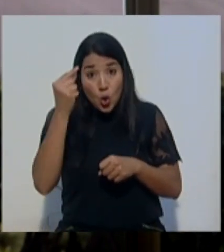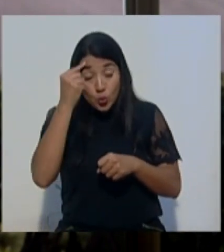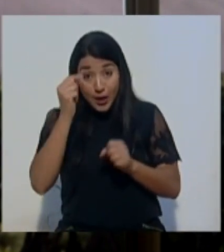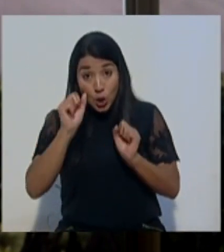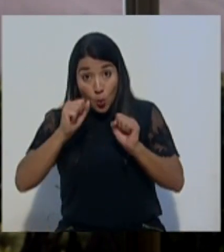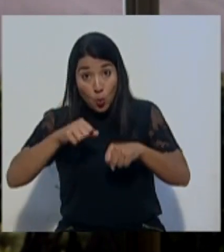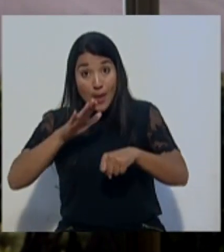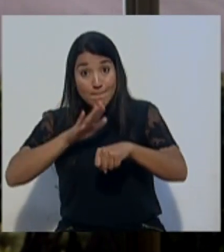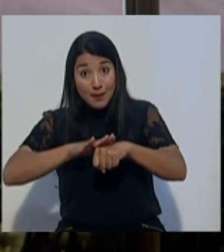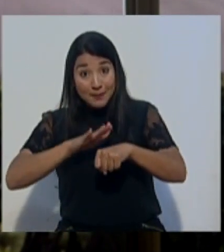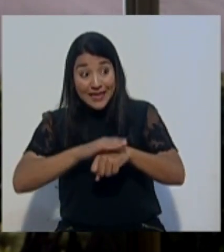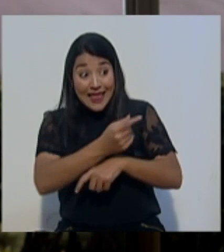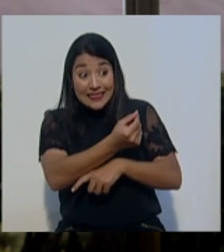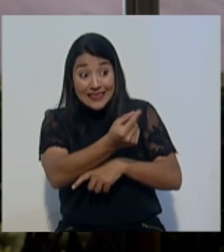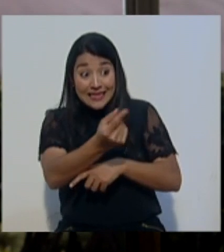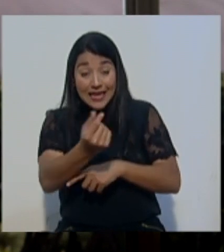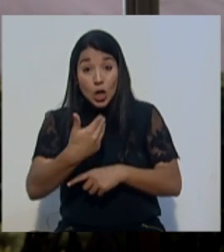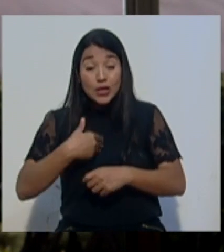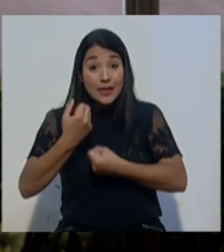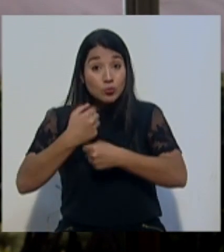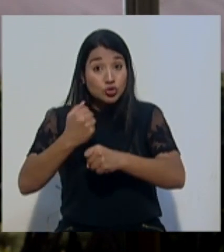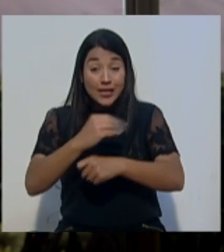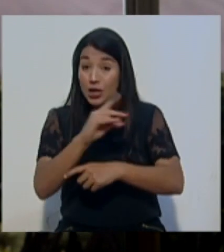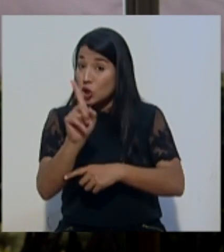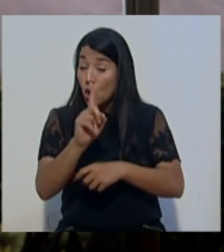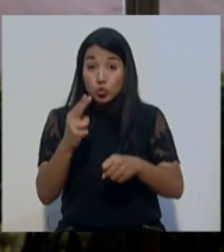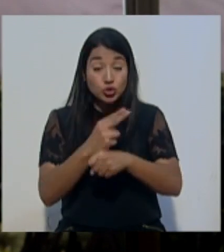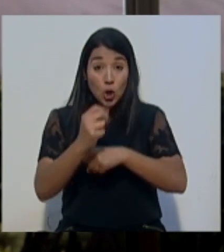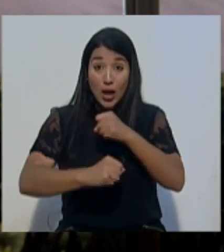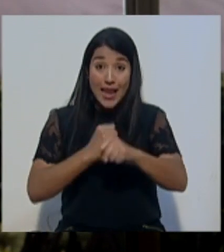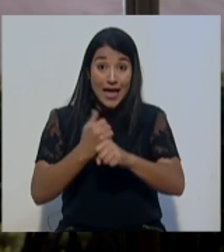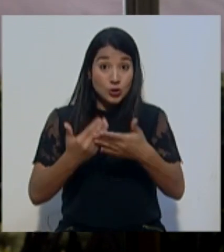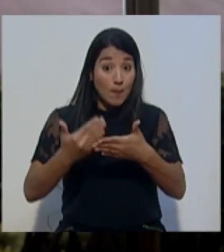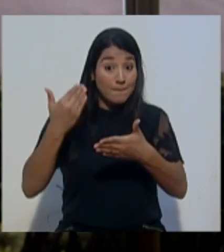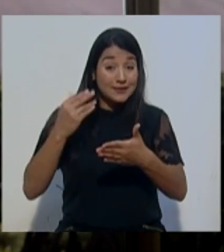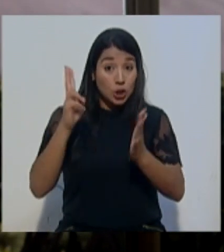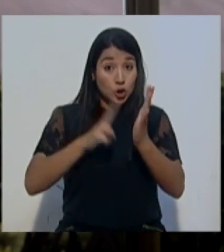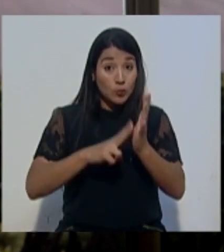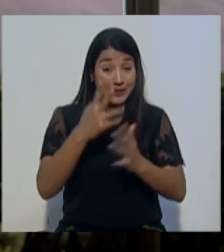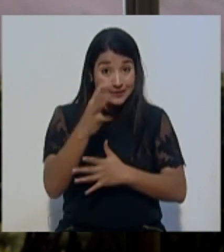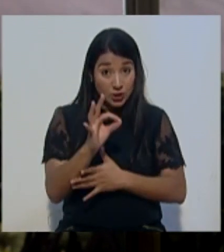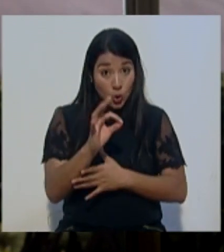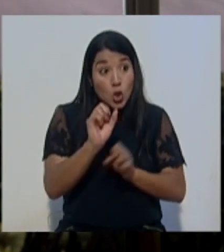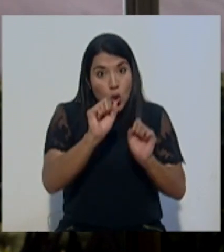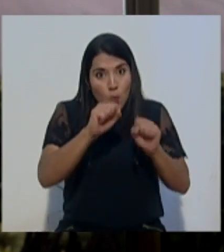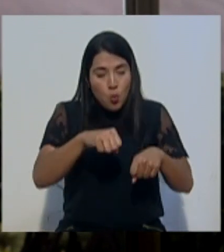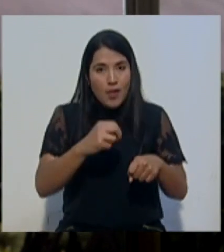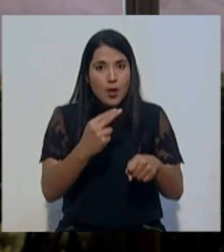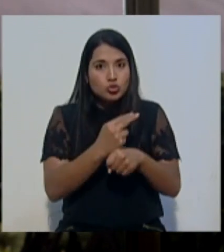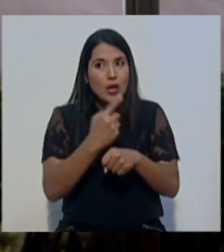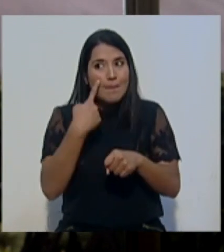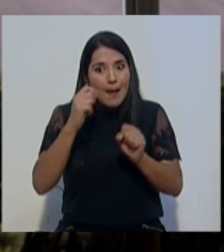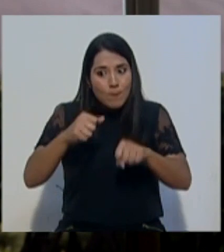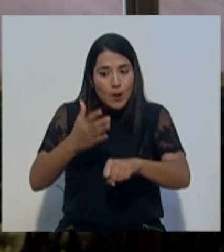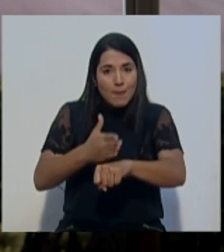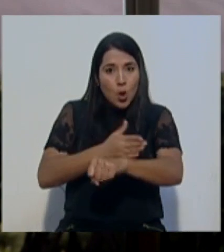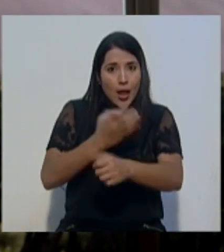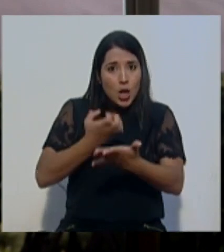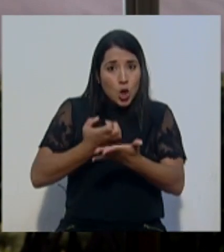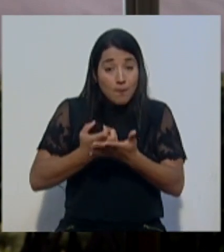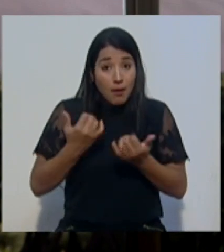dineros que tienen las municipalidades y que no ejecutaron en 2019 puedan aportarse para combatir las crisis que hay en este